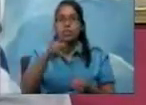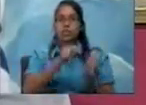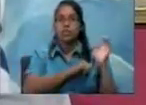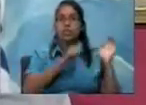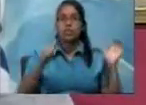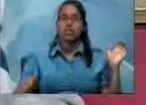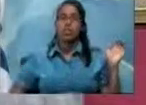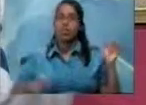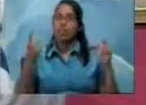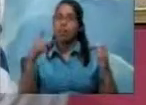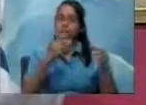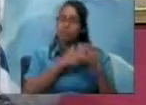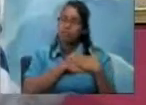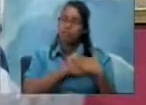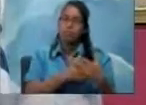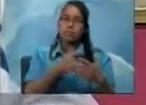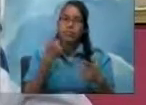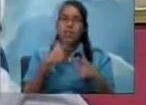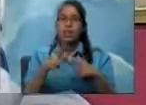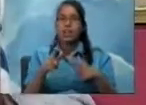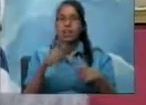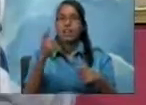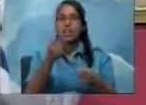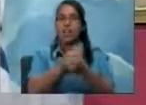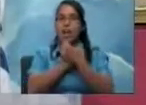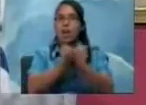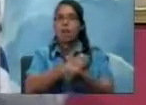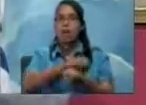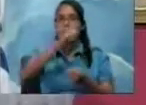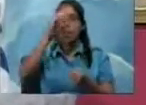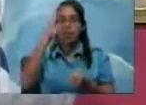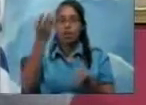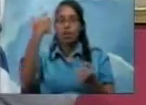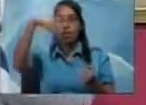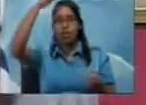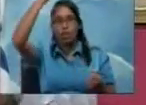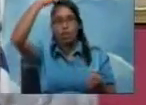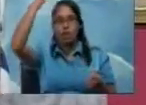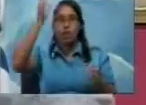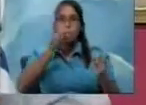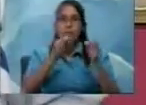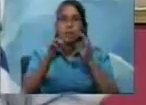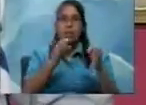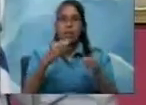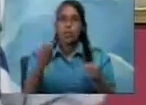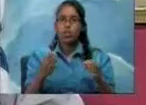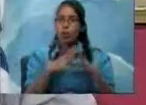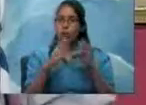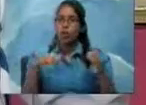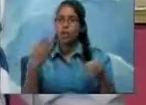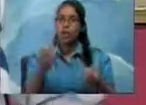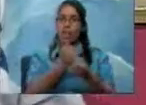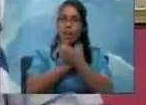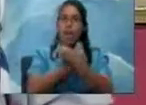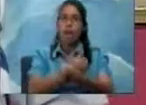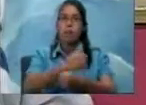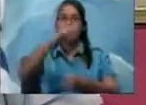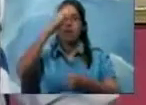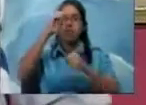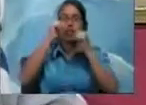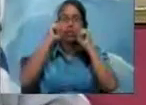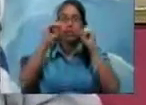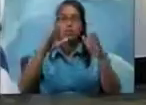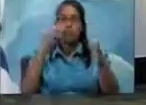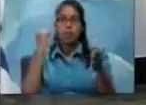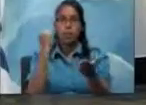recompensa para aquel que ama a dios hay una corona preparada para todos los que le aman que Dios te bendiga y que Dios